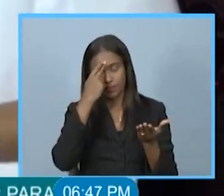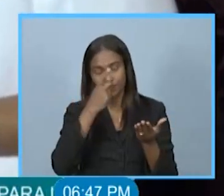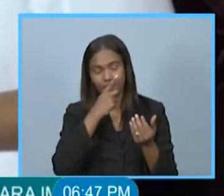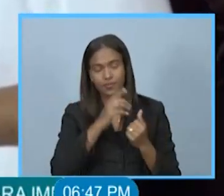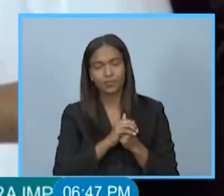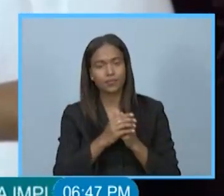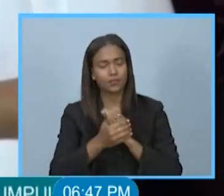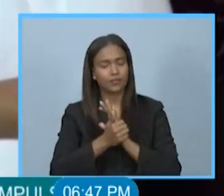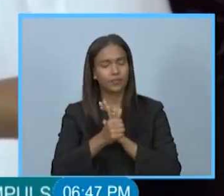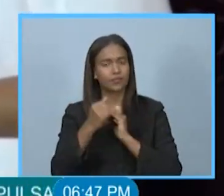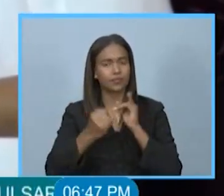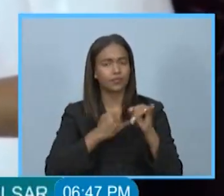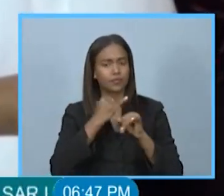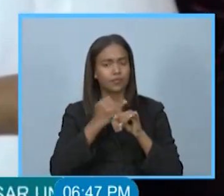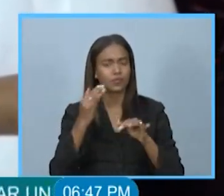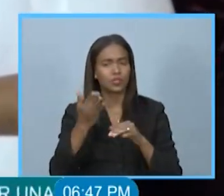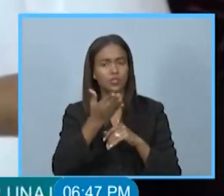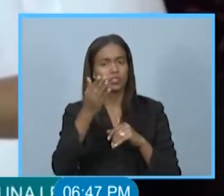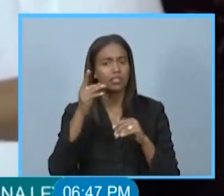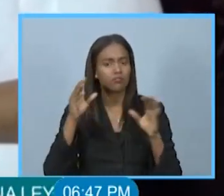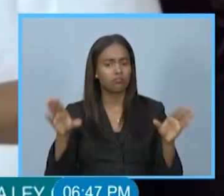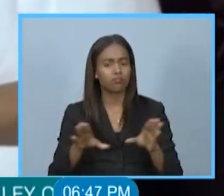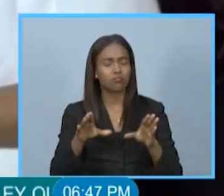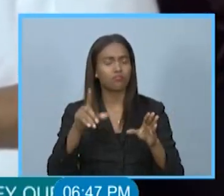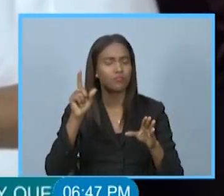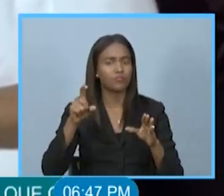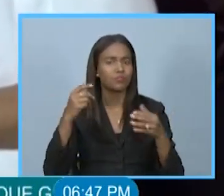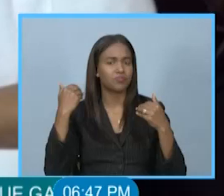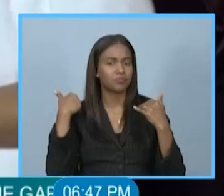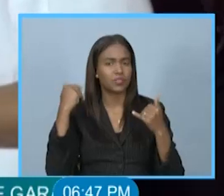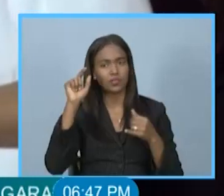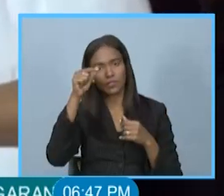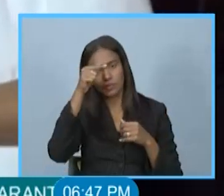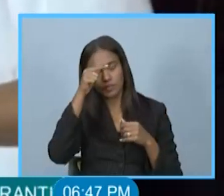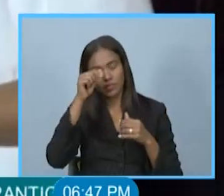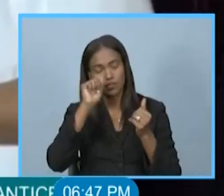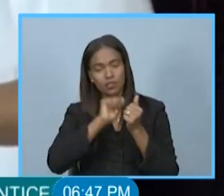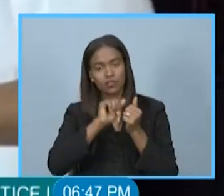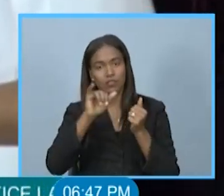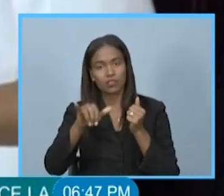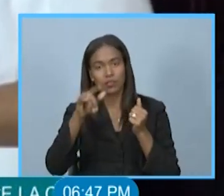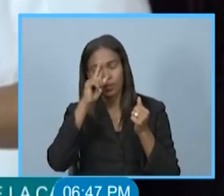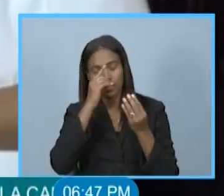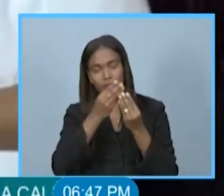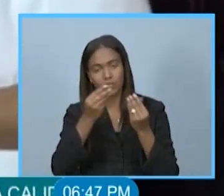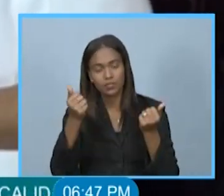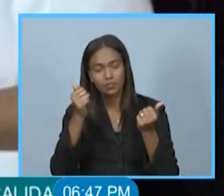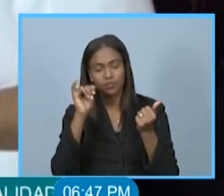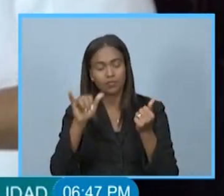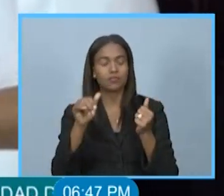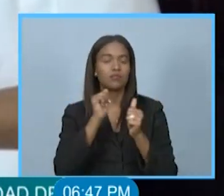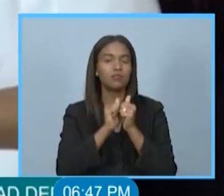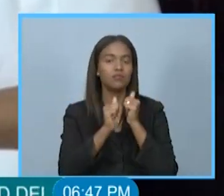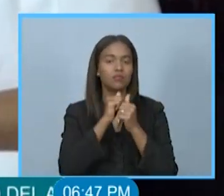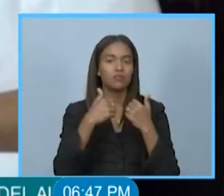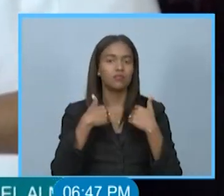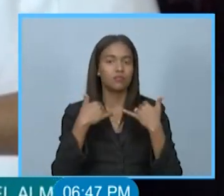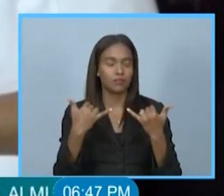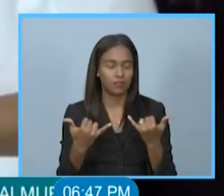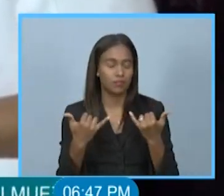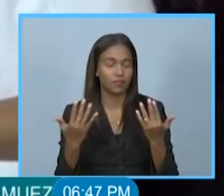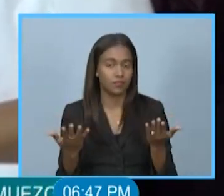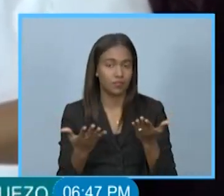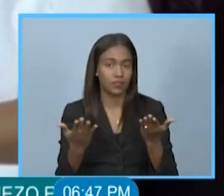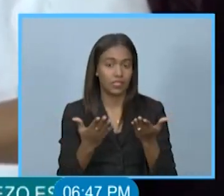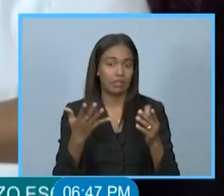experta internacional que debería y Qué acciones debería tomar el gobierno entonces para solucionar este esta situación que